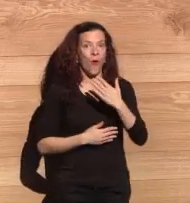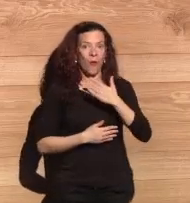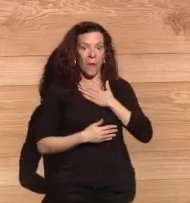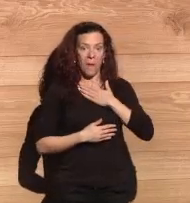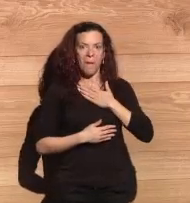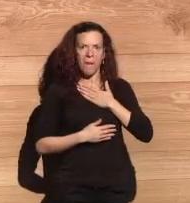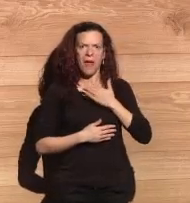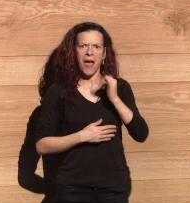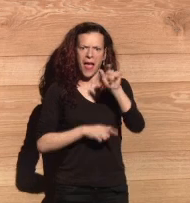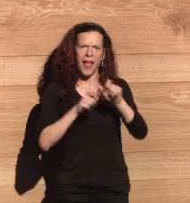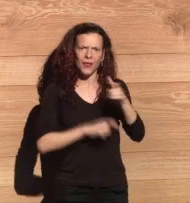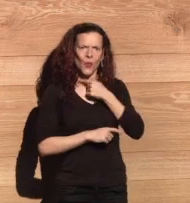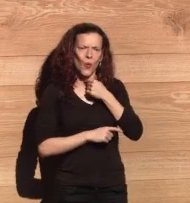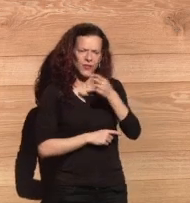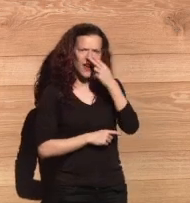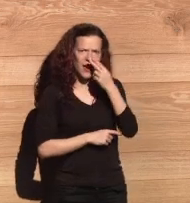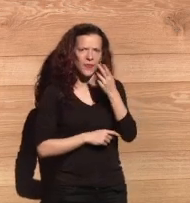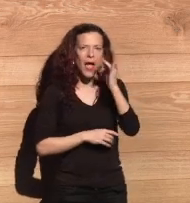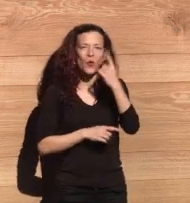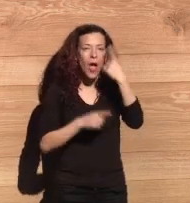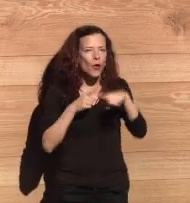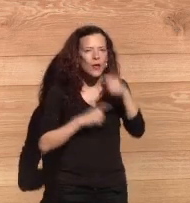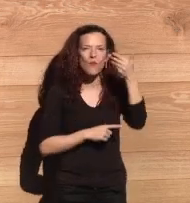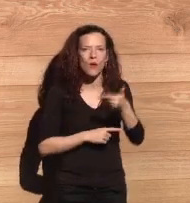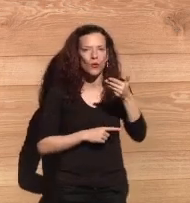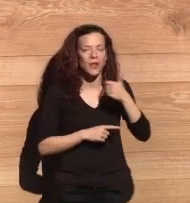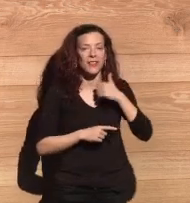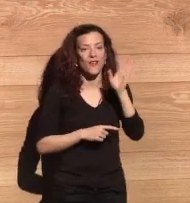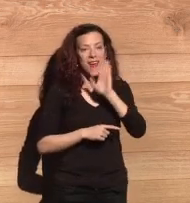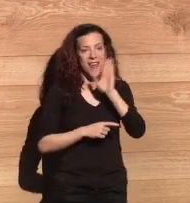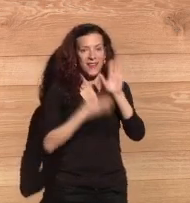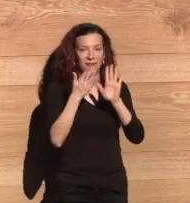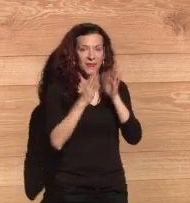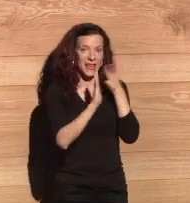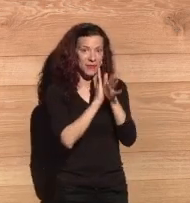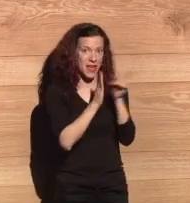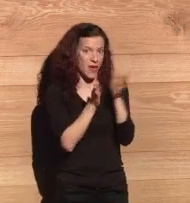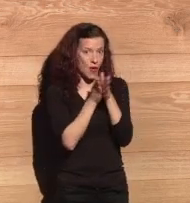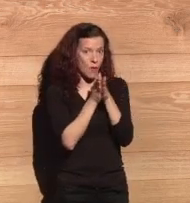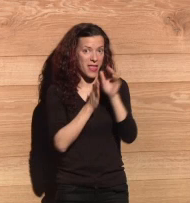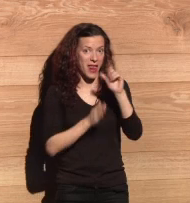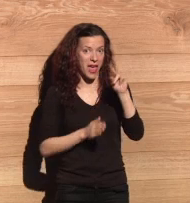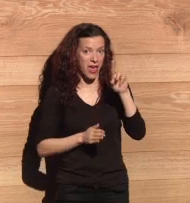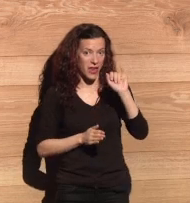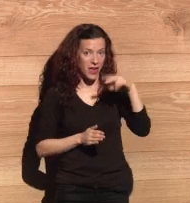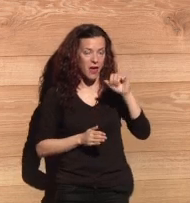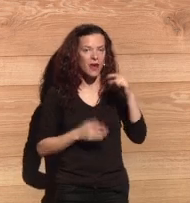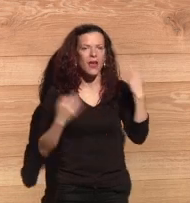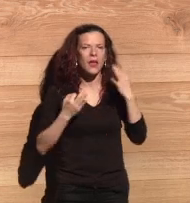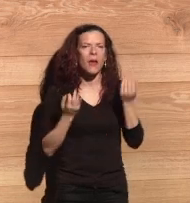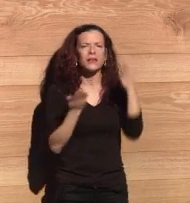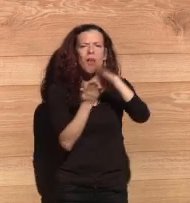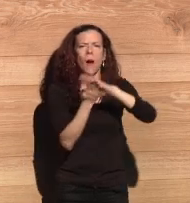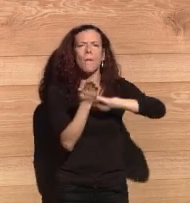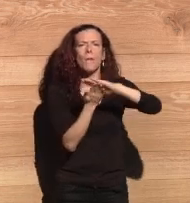acogida, ¿no? A ver, es que hay una cosa muy importante, y es lo que explicaba antes Adriana, ¿no? ¿Qué pasa con esas